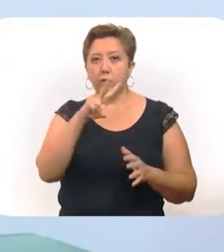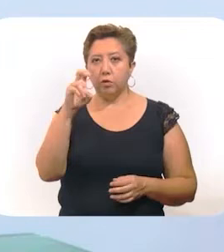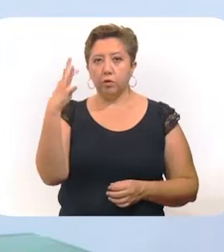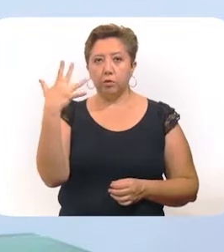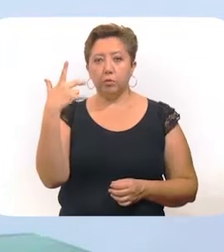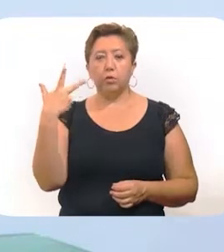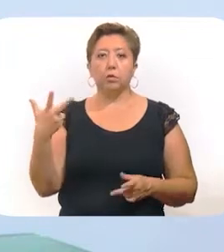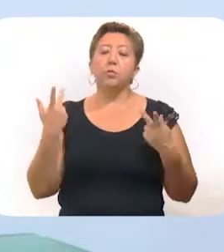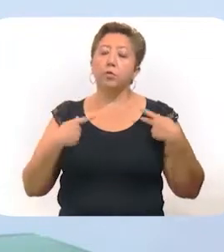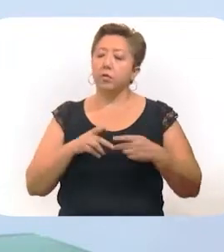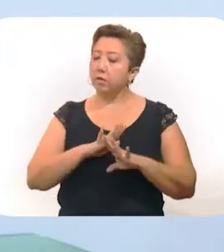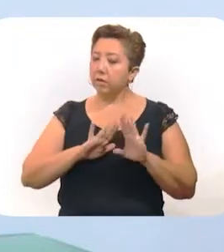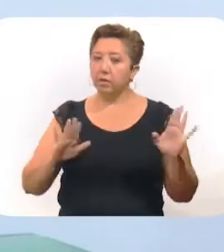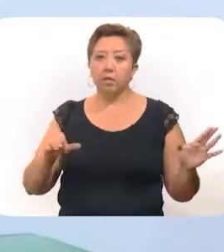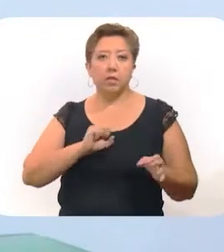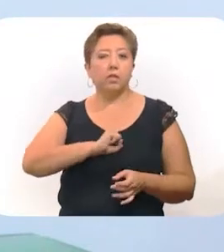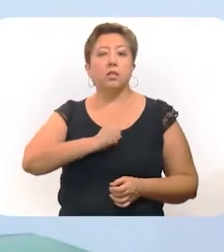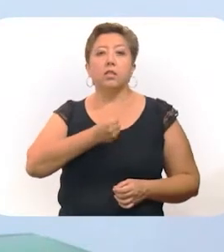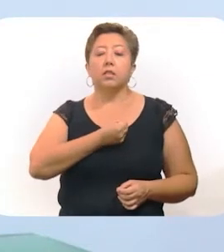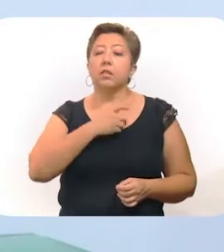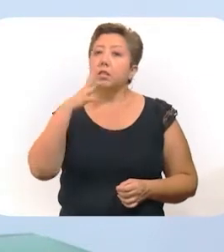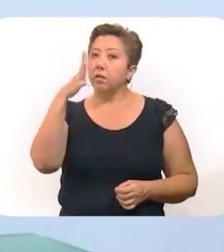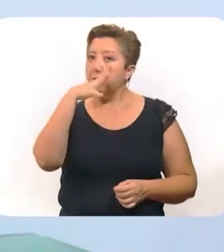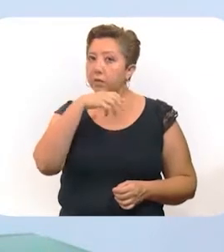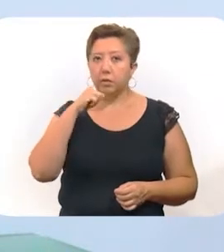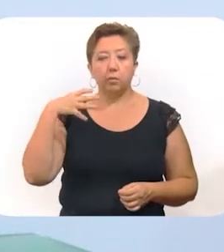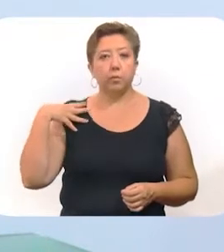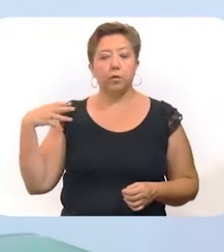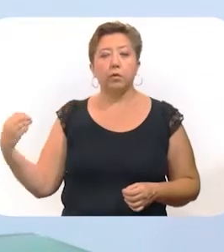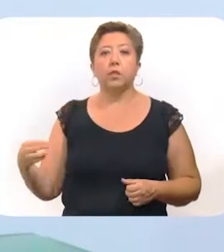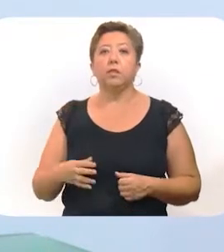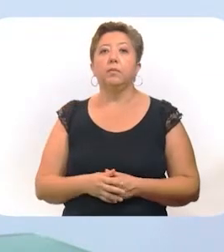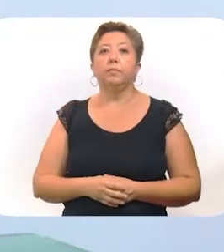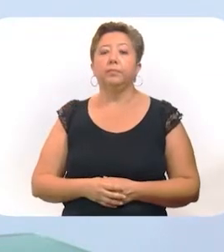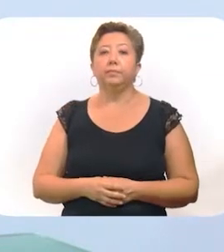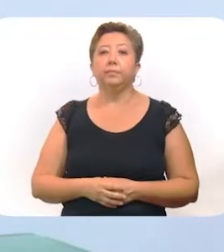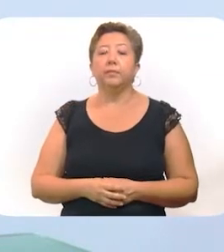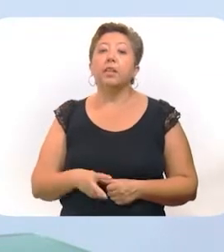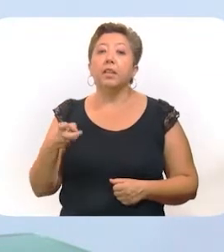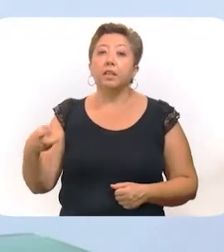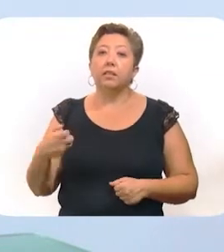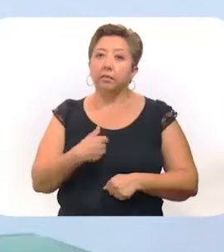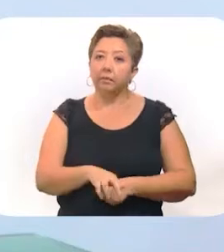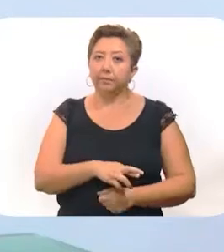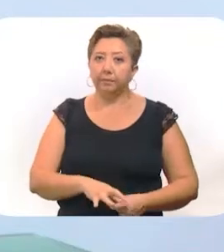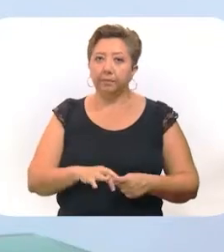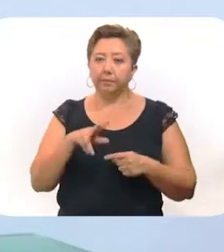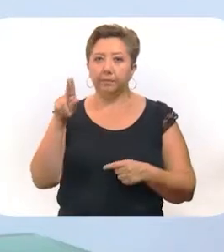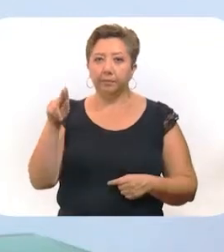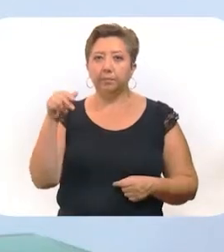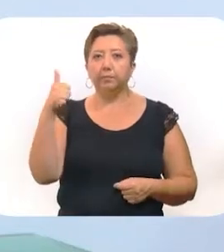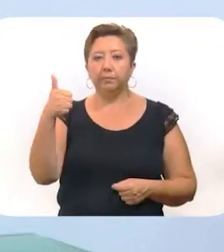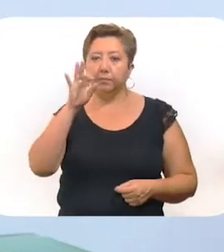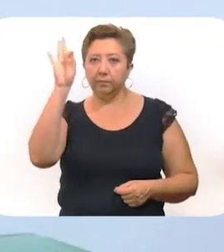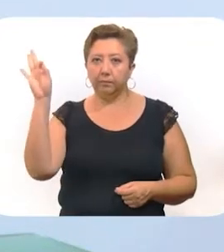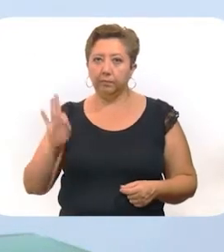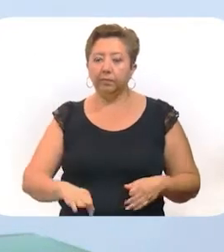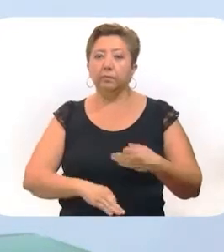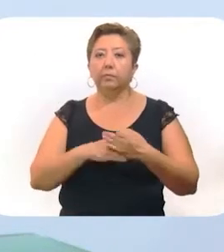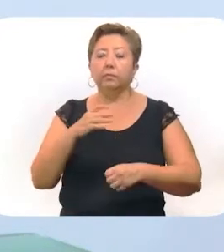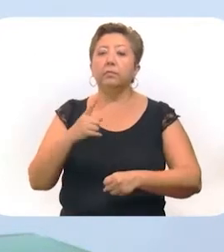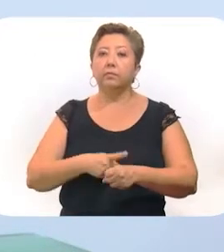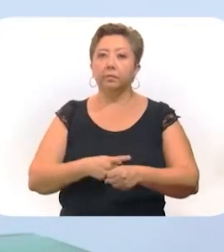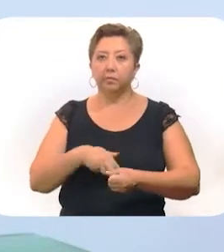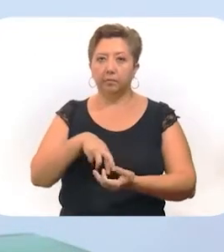25.258 pacientes ya se recuperaron, no presentan síntomas ni pueden contagiar. Esta cifra representa el 86% del total de